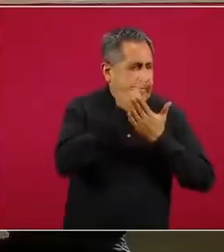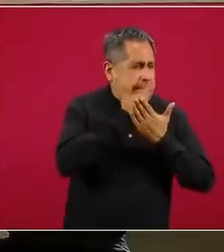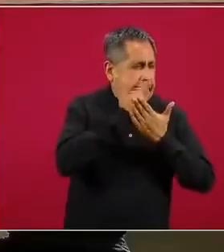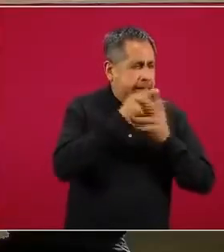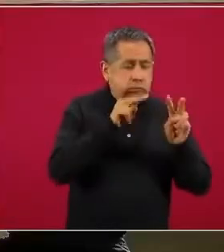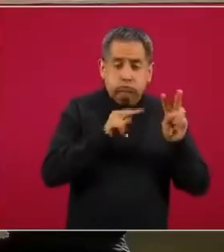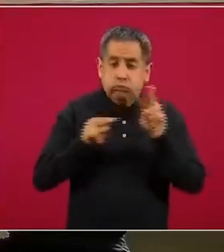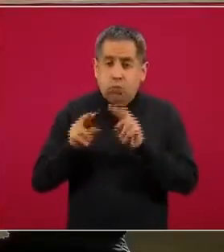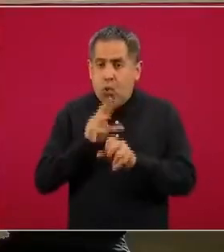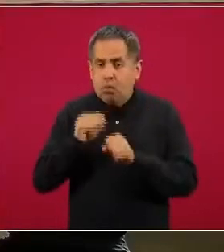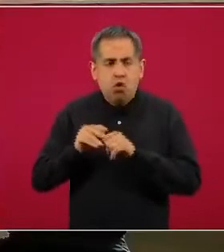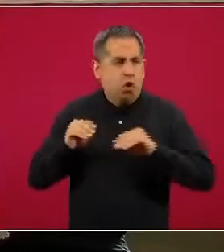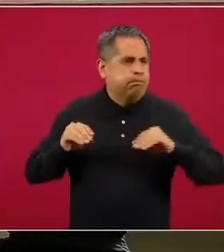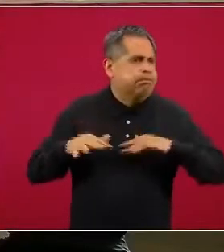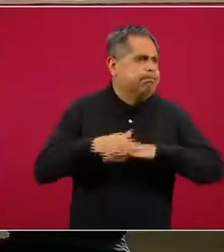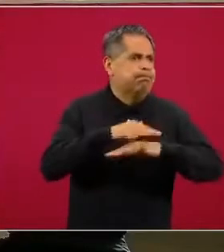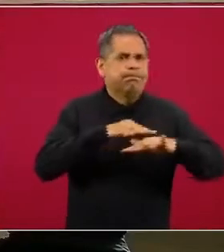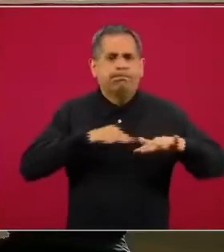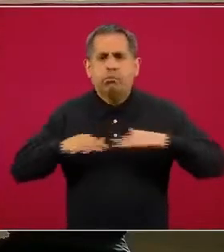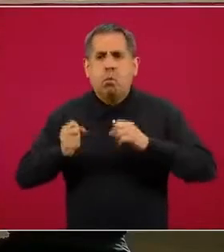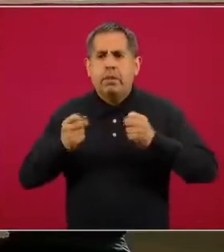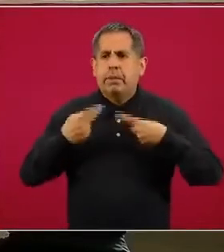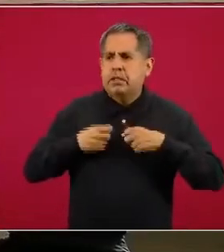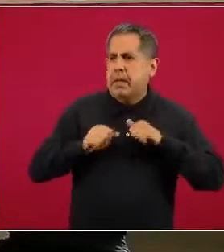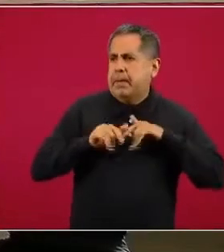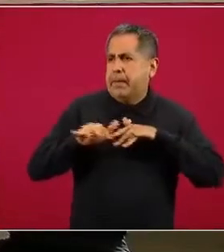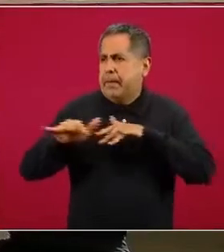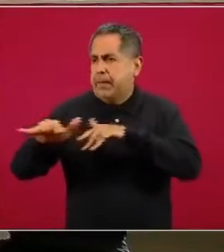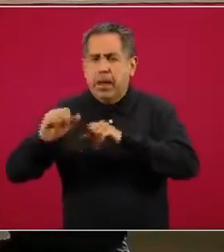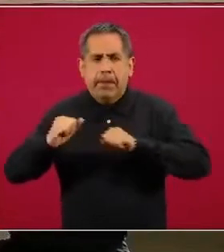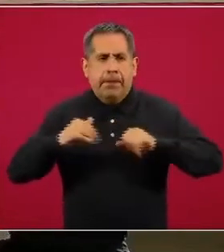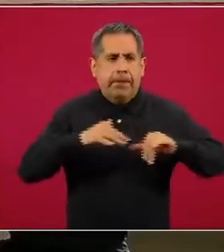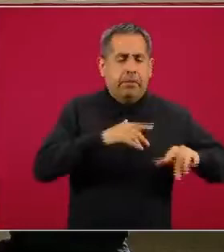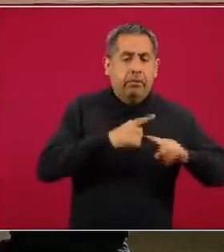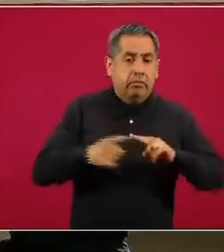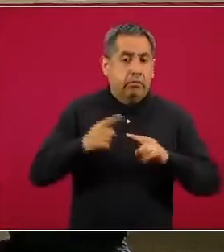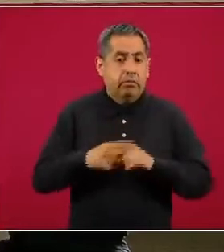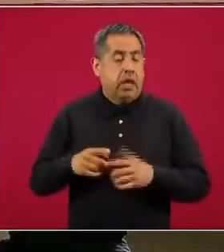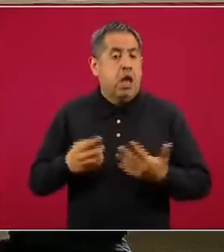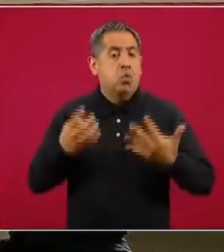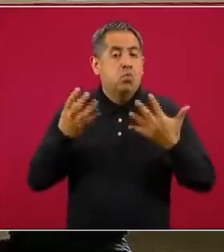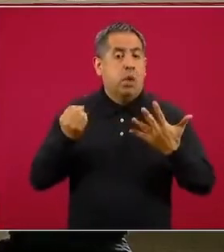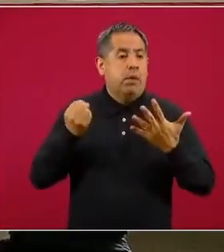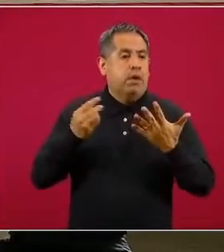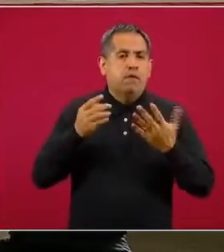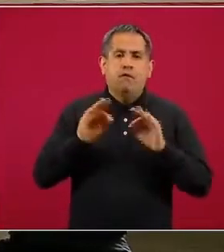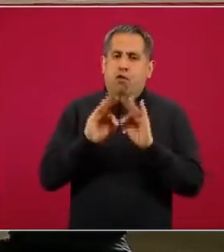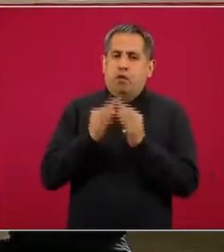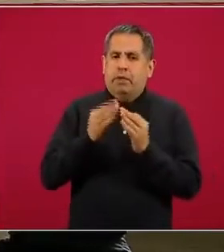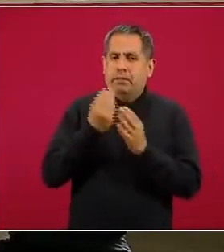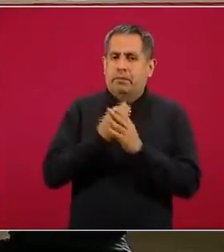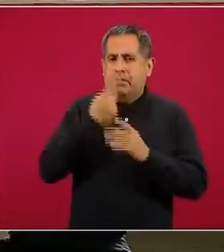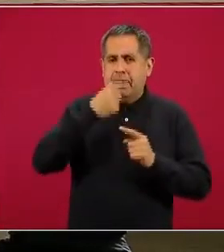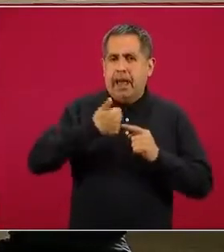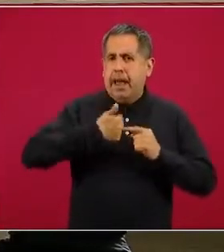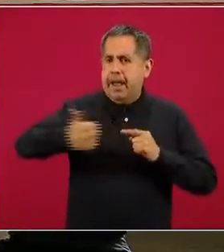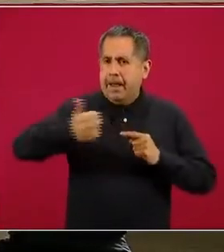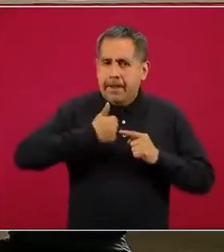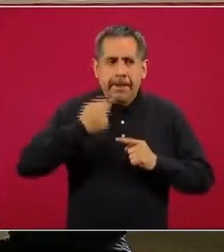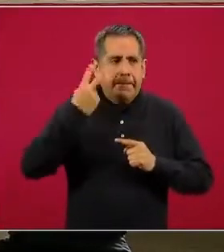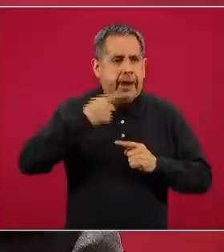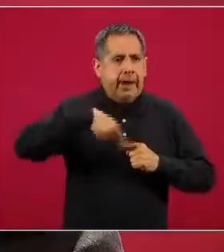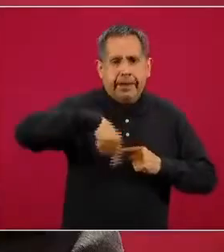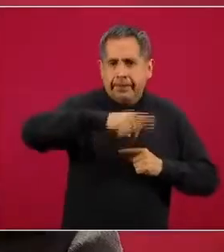muy robustos de monitoreo de este desplazamiento en los 9 medios de transporte público que hay en la Ciudad de México, o